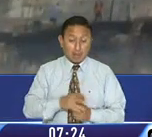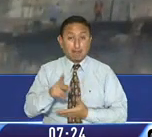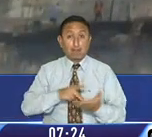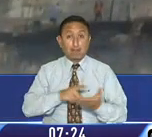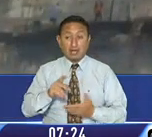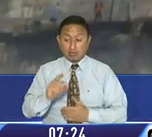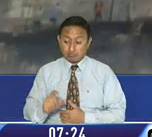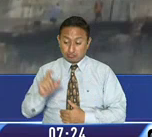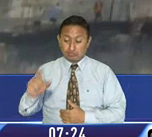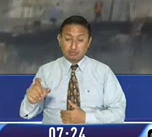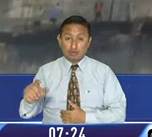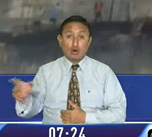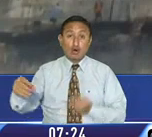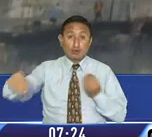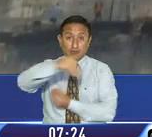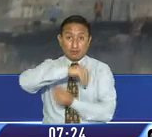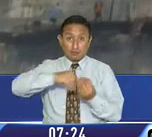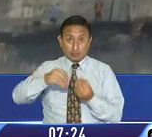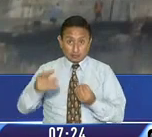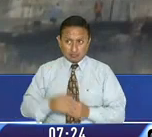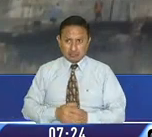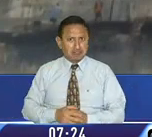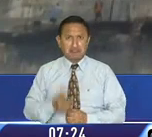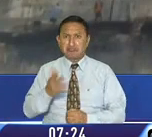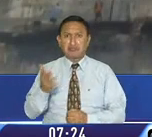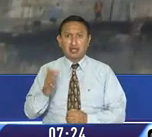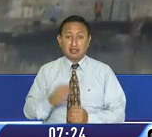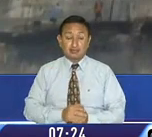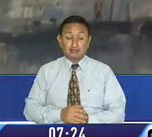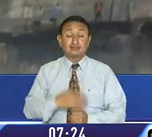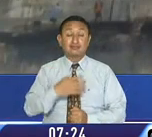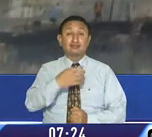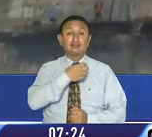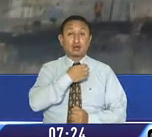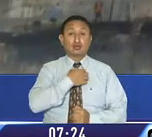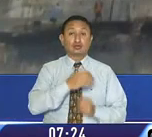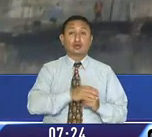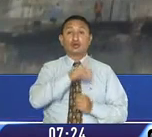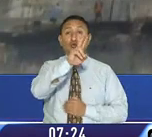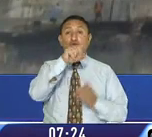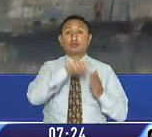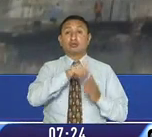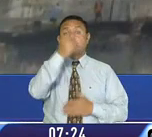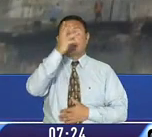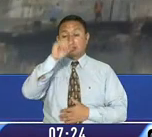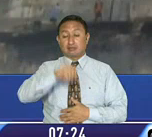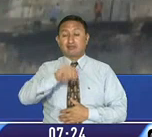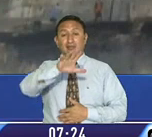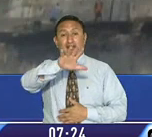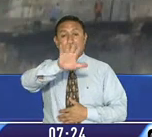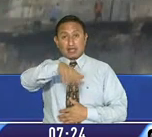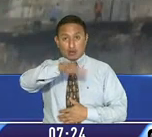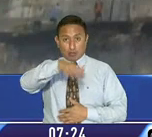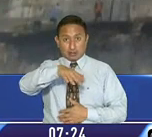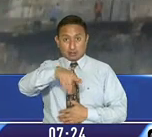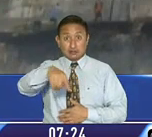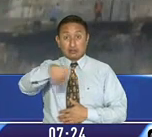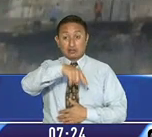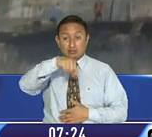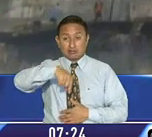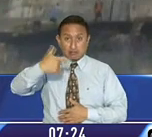el pago contra entrega. A pesar que en agosto de 2016, durante 5 meses, hicieron la provisión